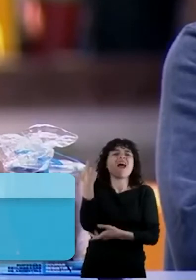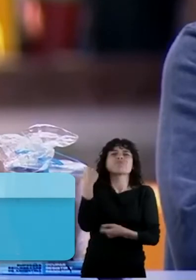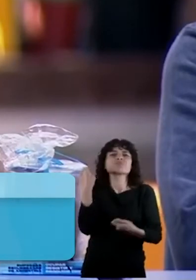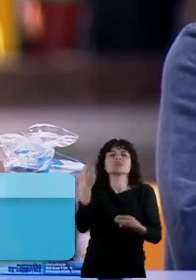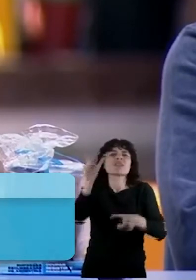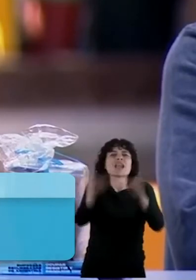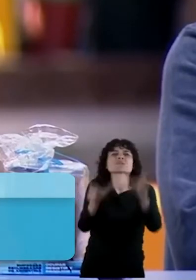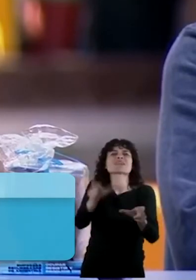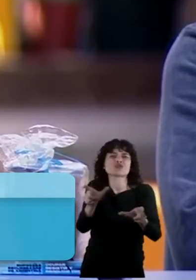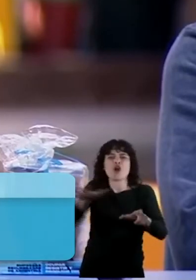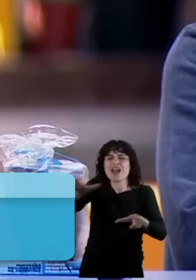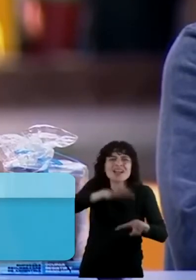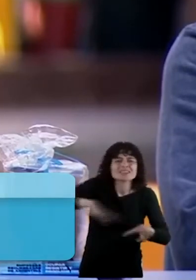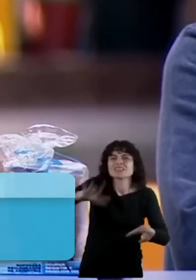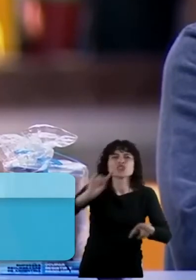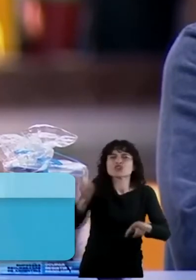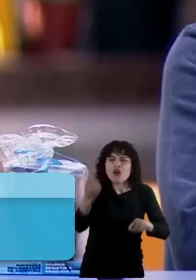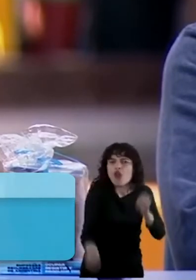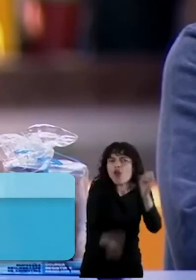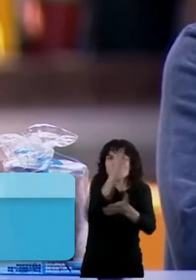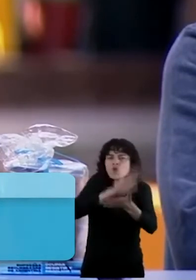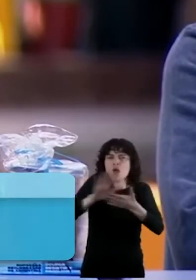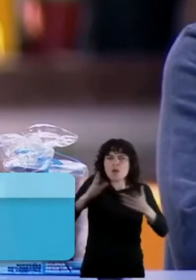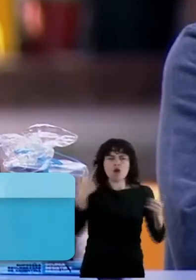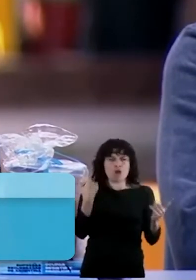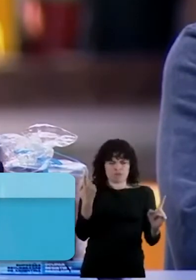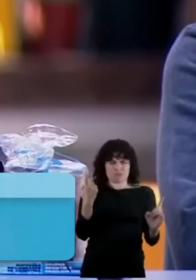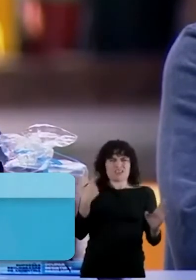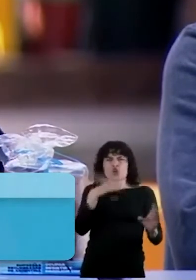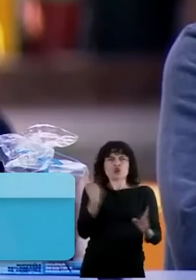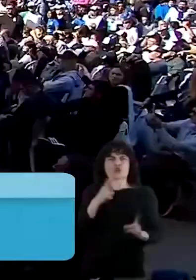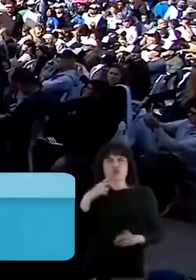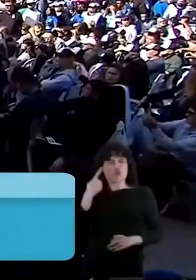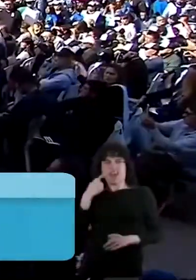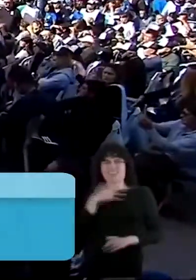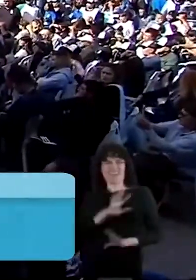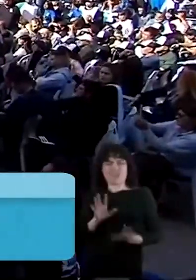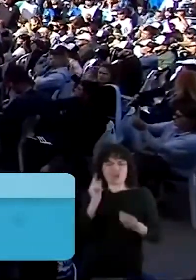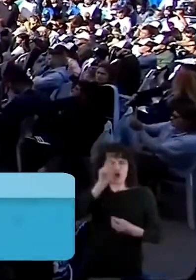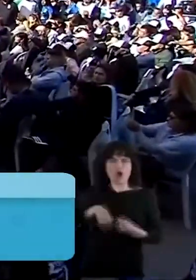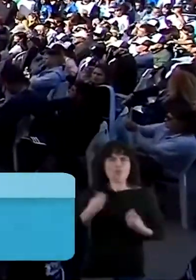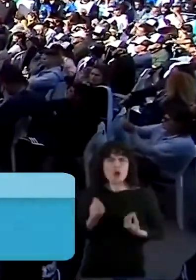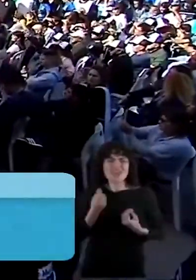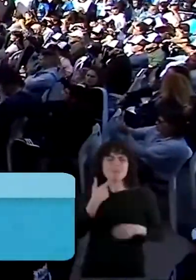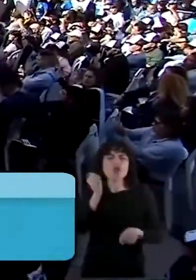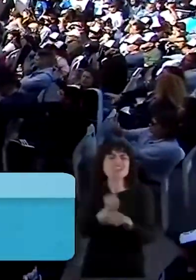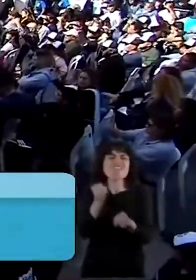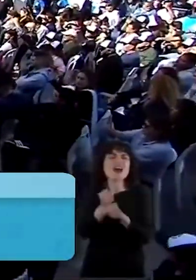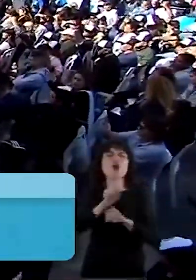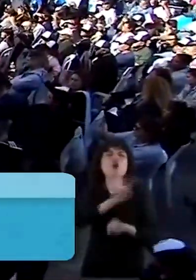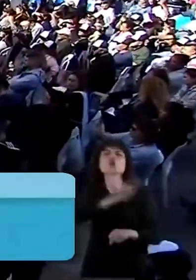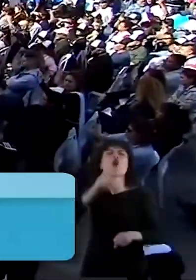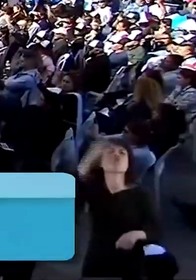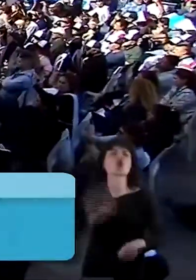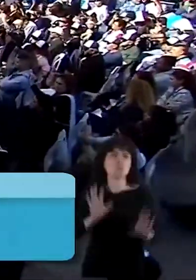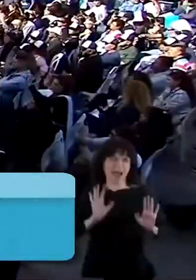que a nosotros nos costaba mucho entender de qué se trataba, porque la primera tentación nuestra era decir, bueno, pero eso es gente en la informalidad, pero era